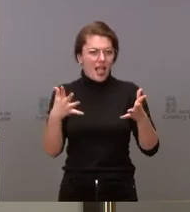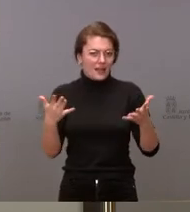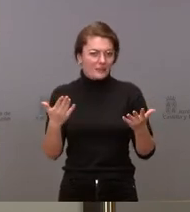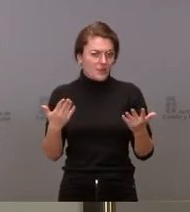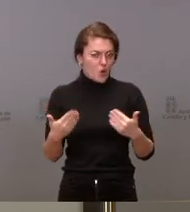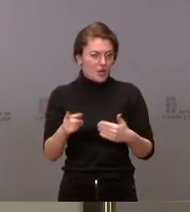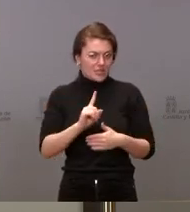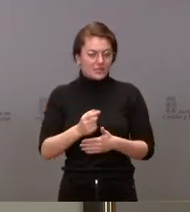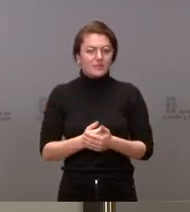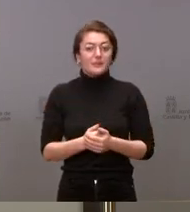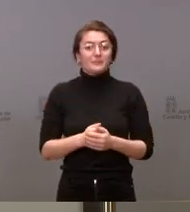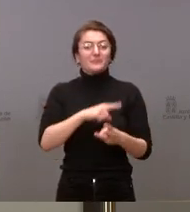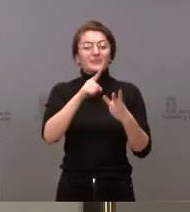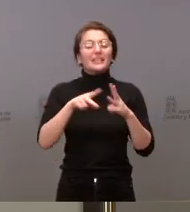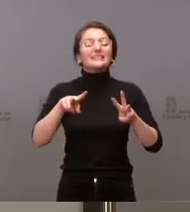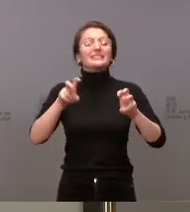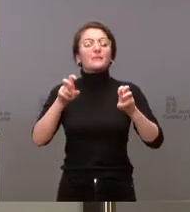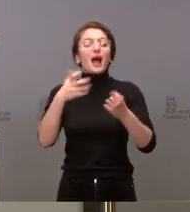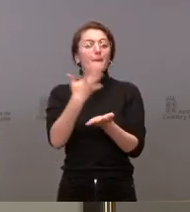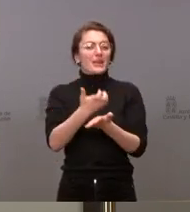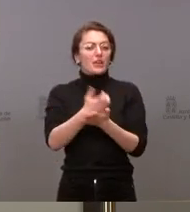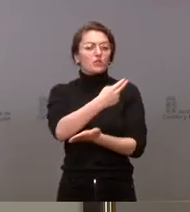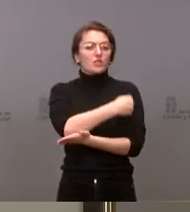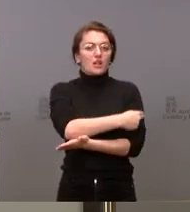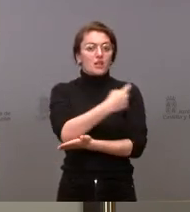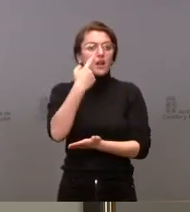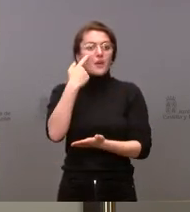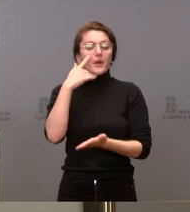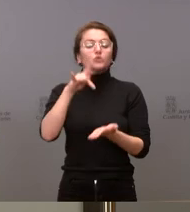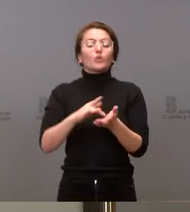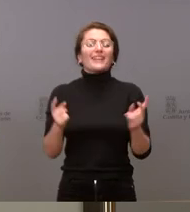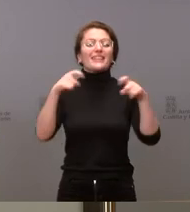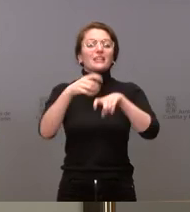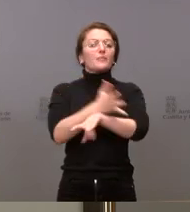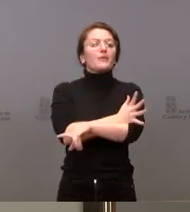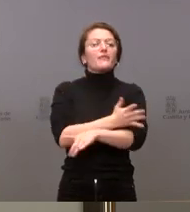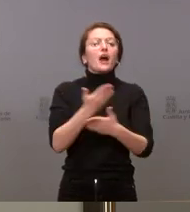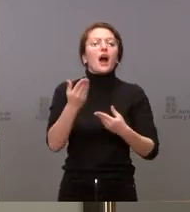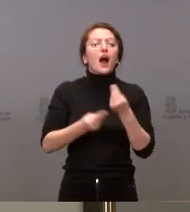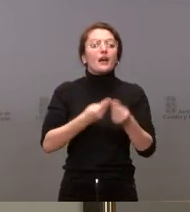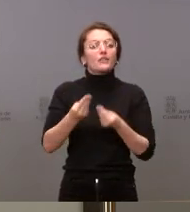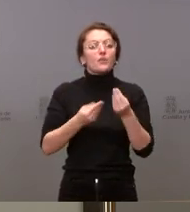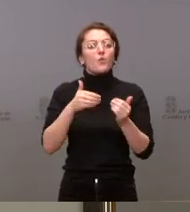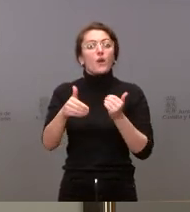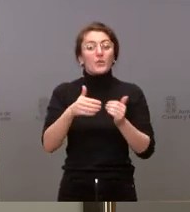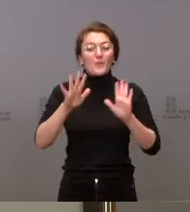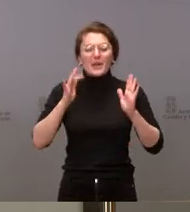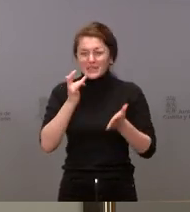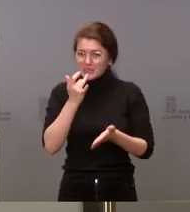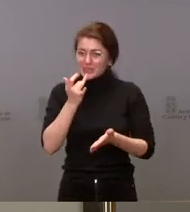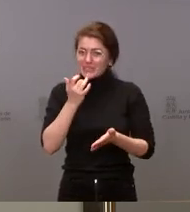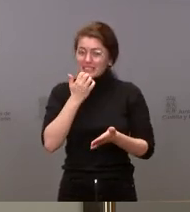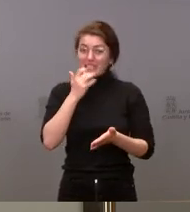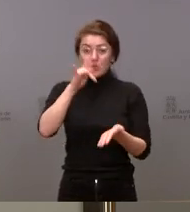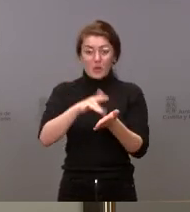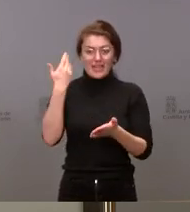de sacyl conecta ha comentado los casos en los que hay que pedir cita previa pero se mantiene que todo aquel que dé positivo en auto test tiene